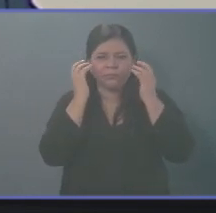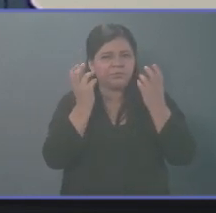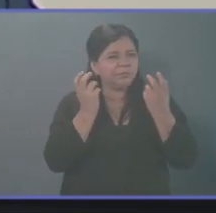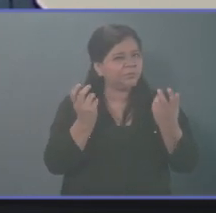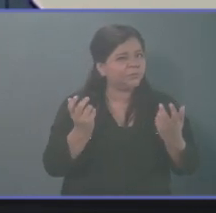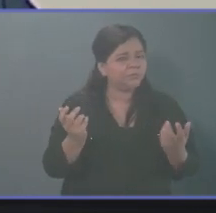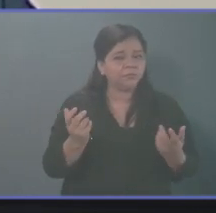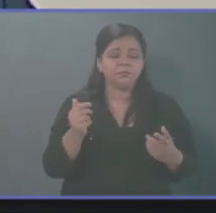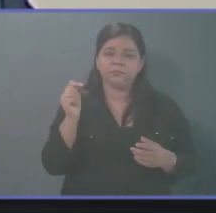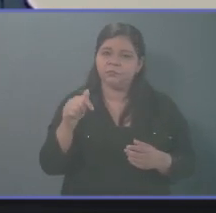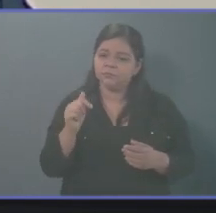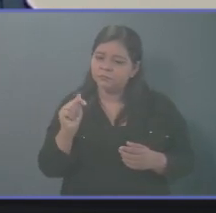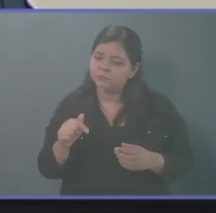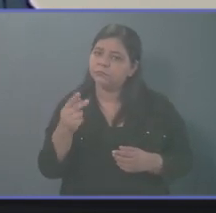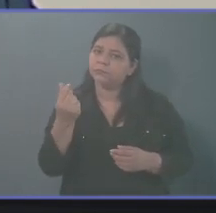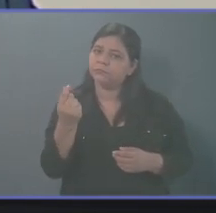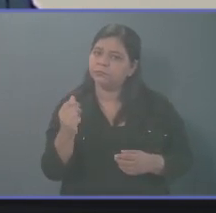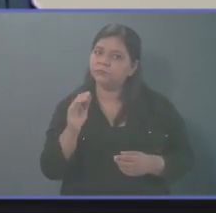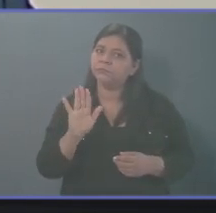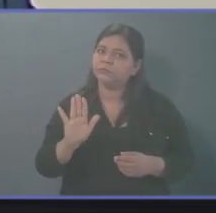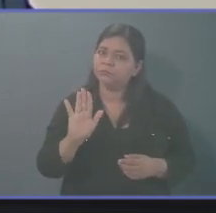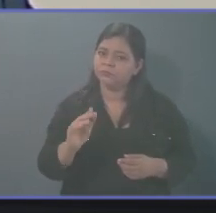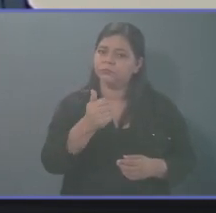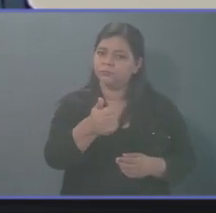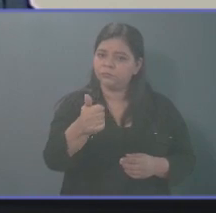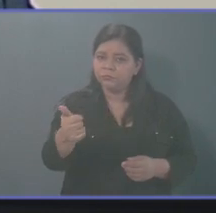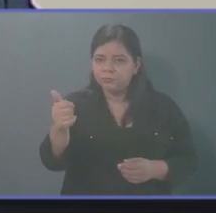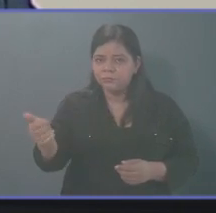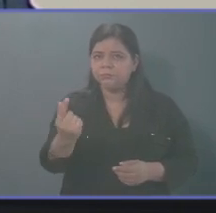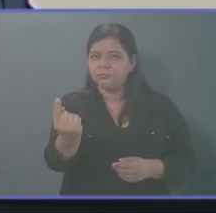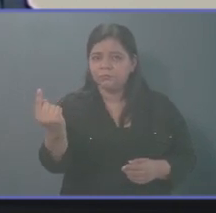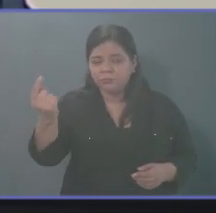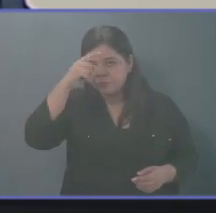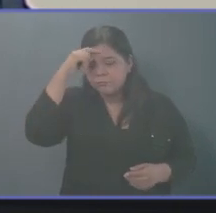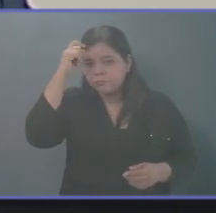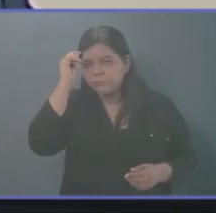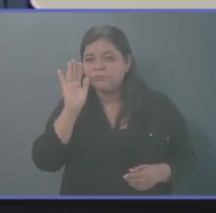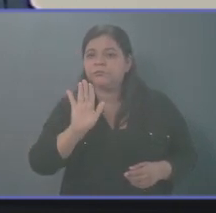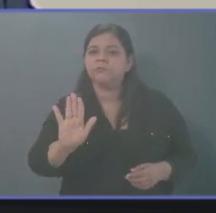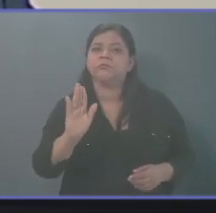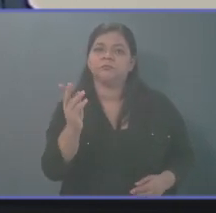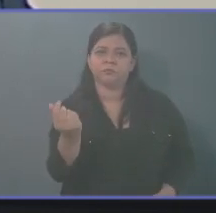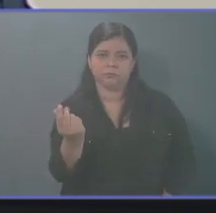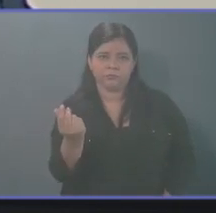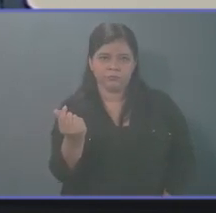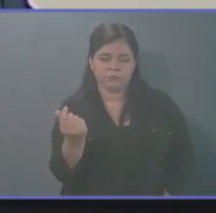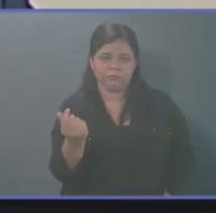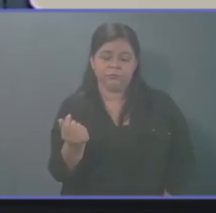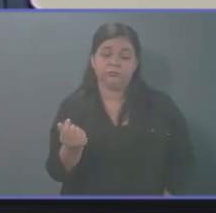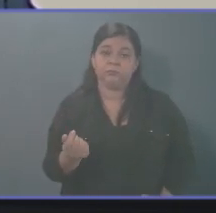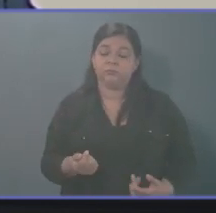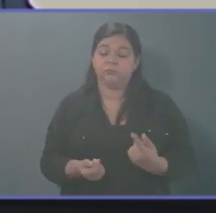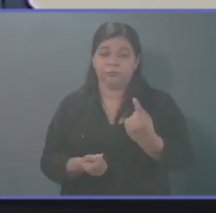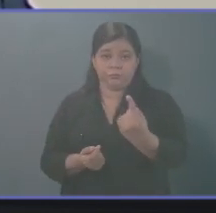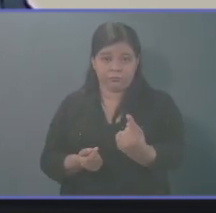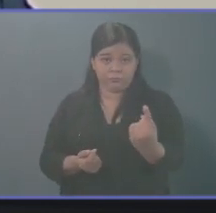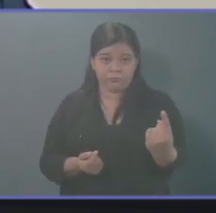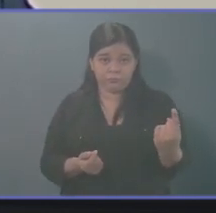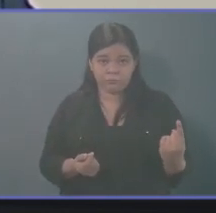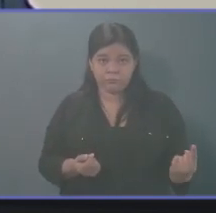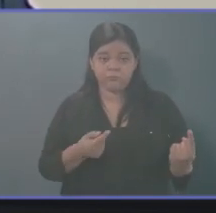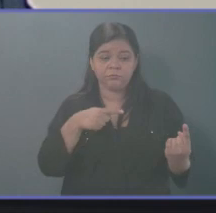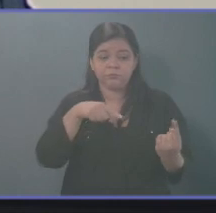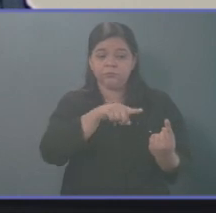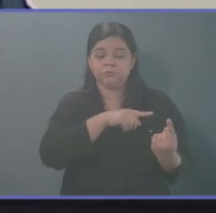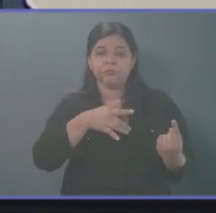Y este es el dinero de la población, este es el dinero de los trabajadores. La gente siente que